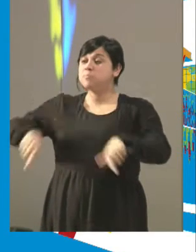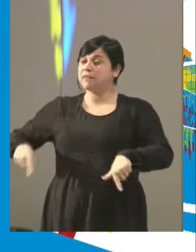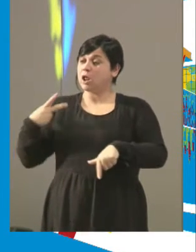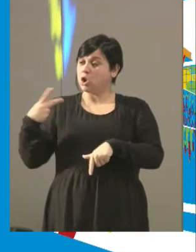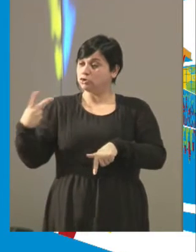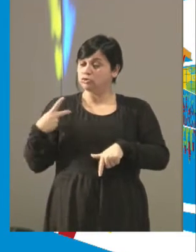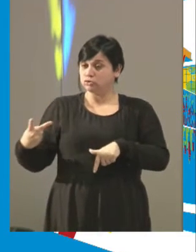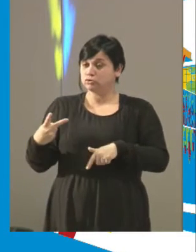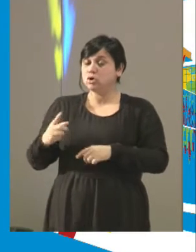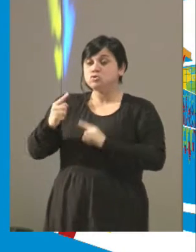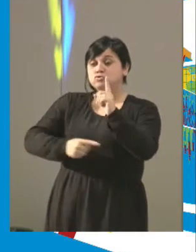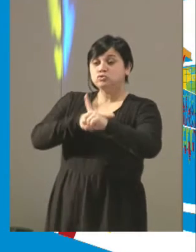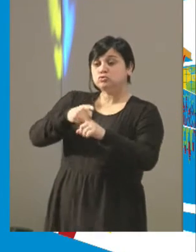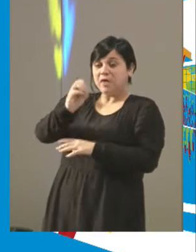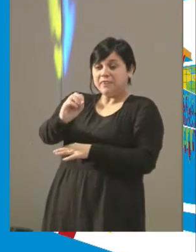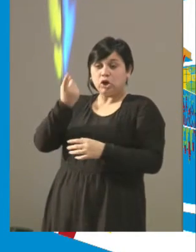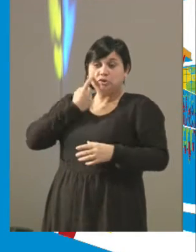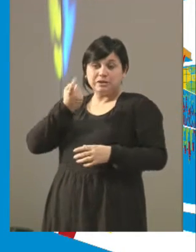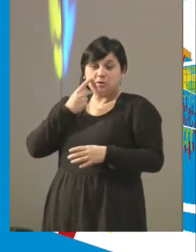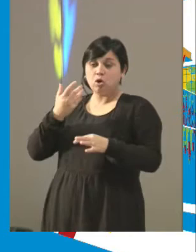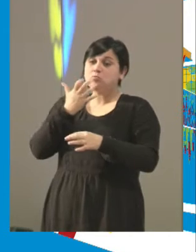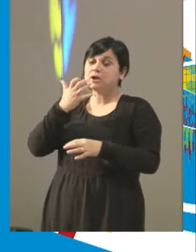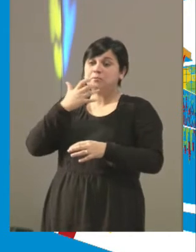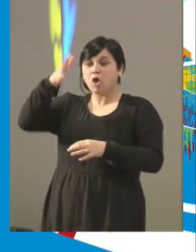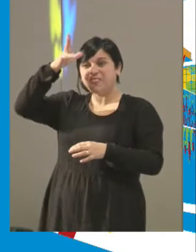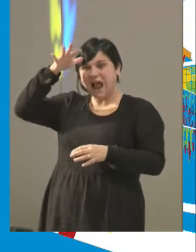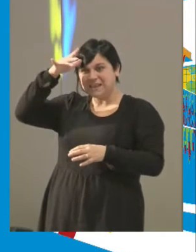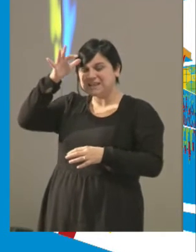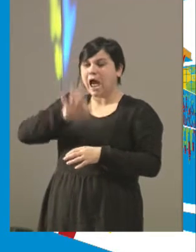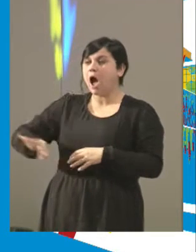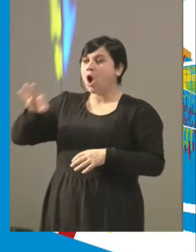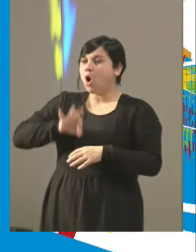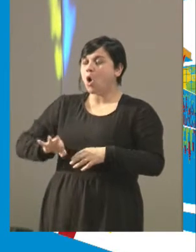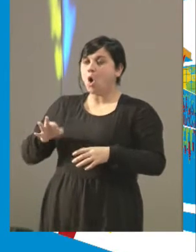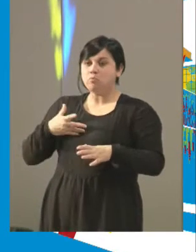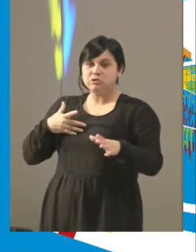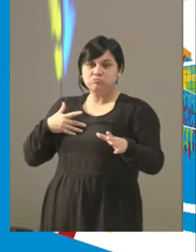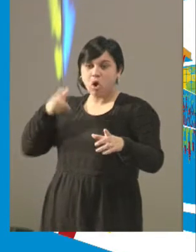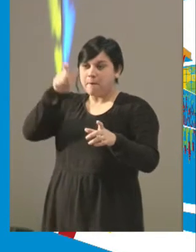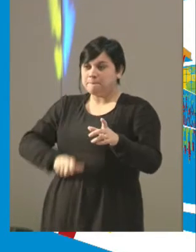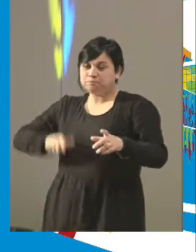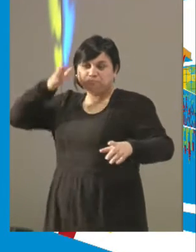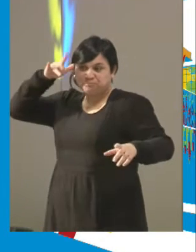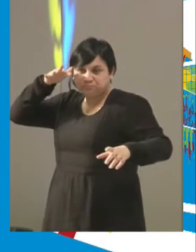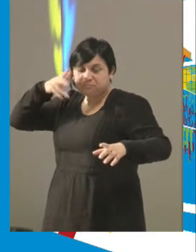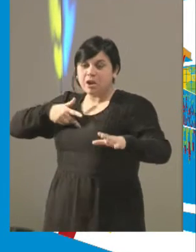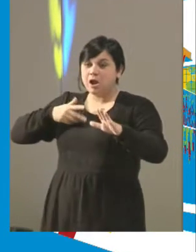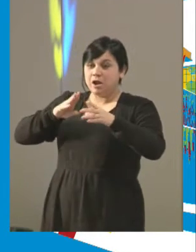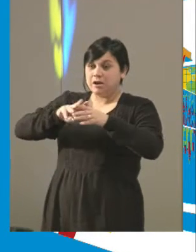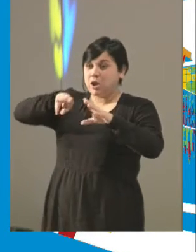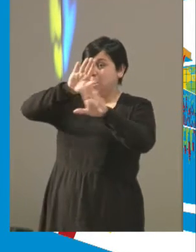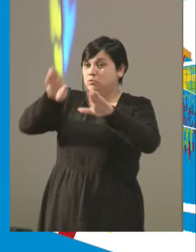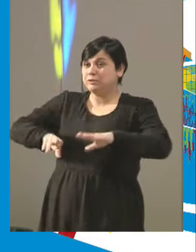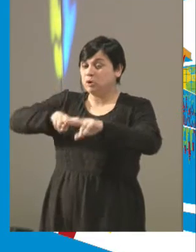¿no? Un juego de suma cero típico es el juego del gallina, ¿no? Los pandilleros americanos van en 2 coches contra un acantilado y el último que se tire es